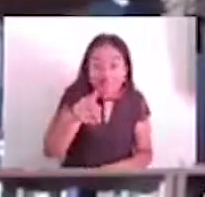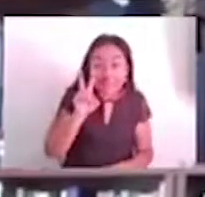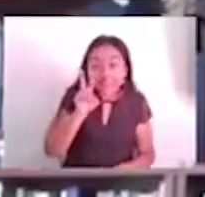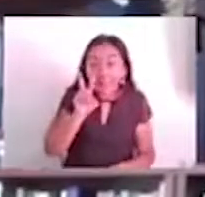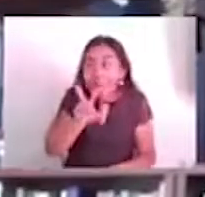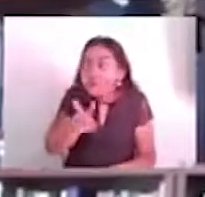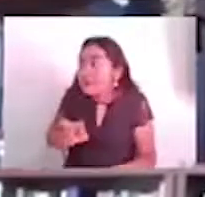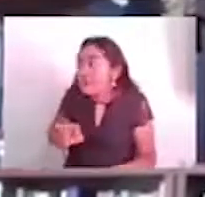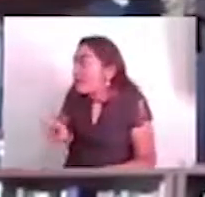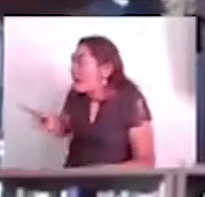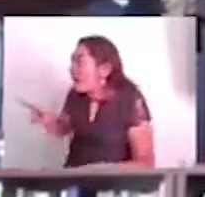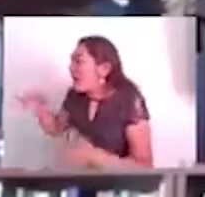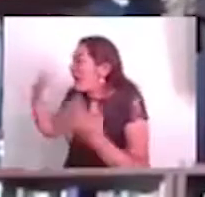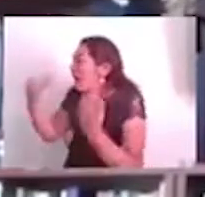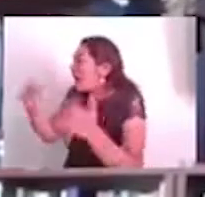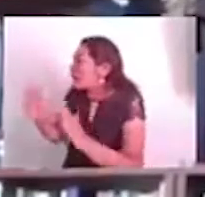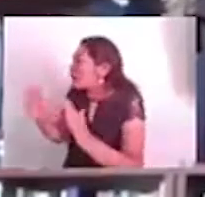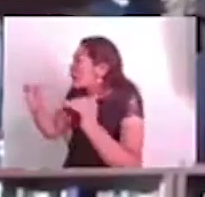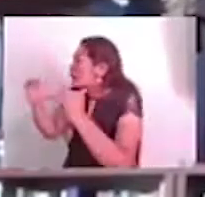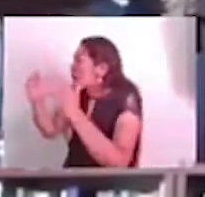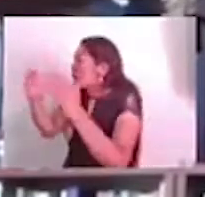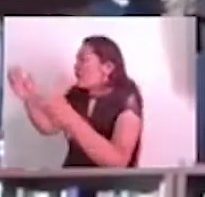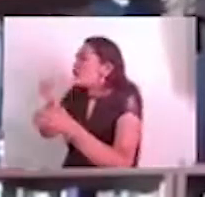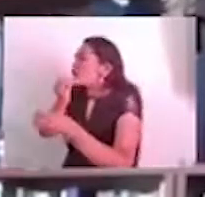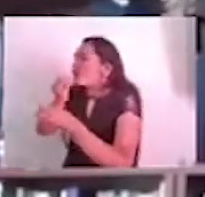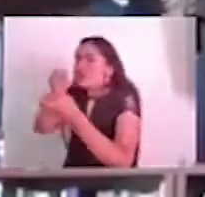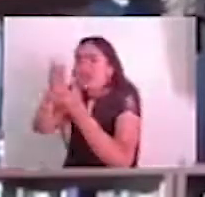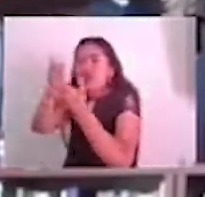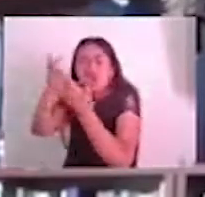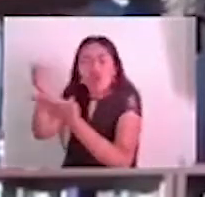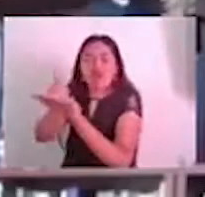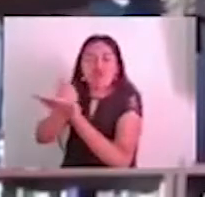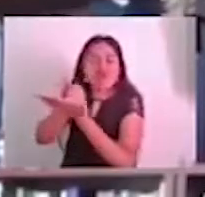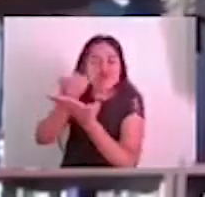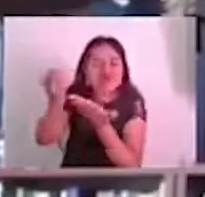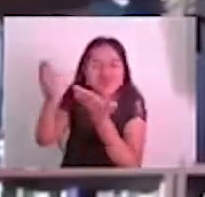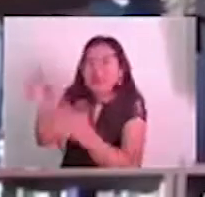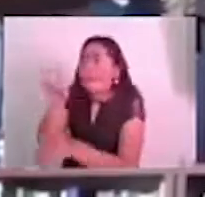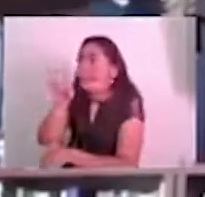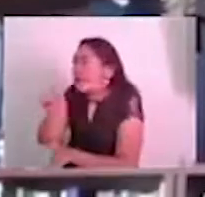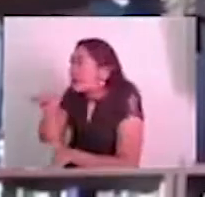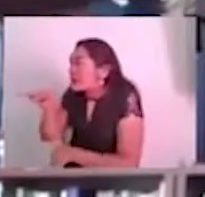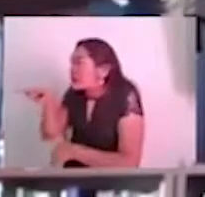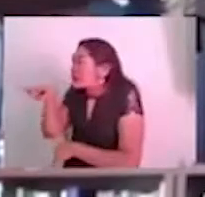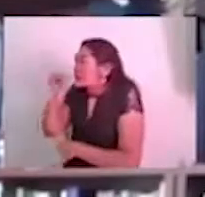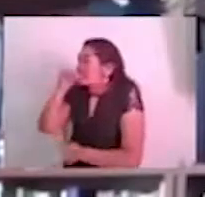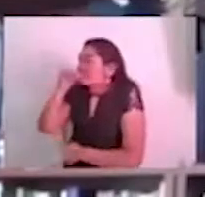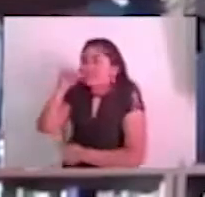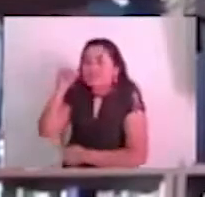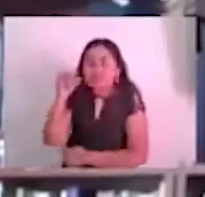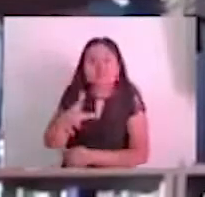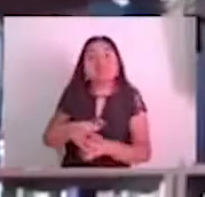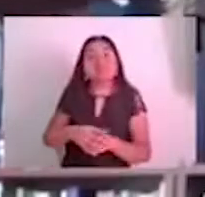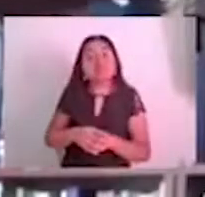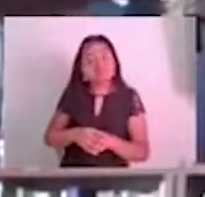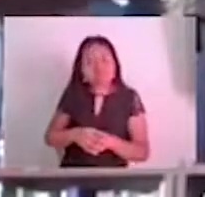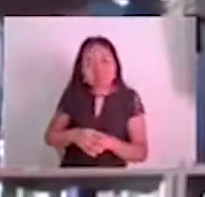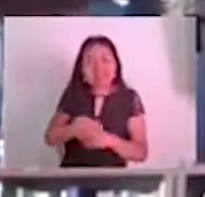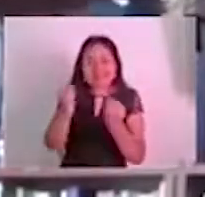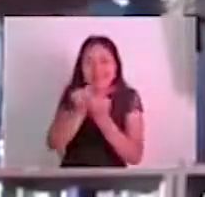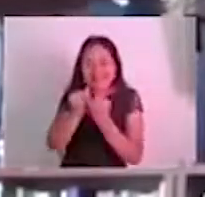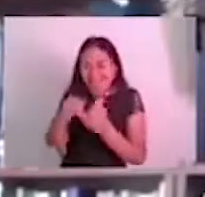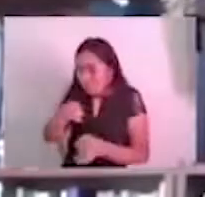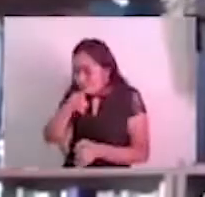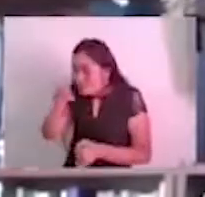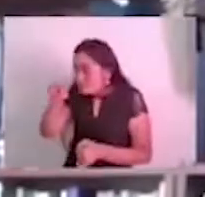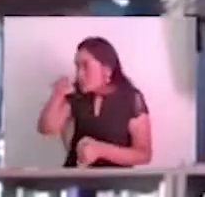los monumentos dedicados, que les llamamos los altares, ver la estructura que está al poniente y subir, por supuesto,